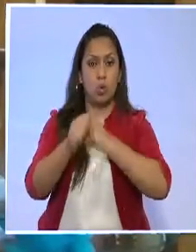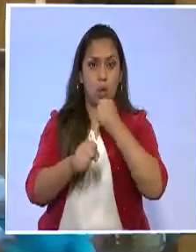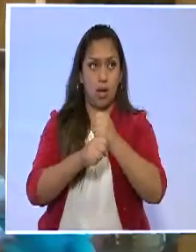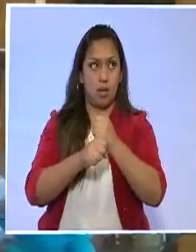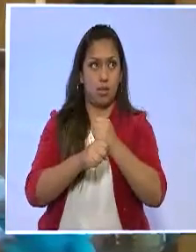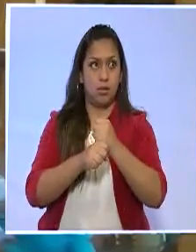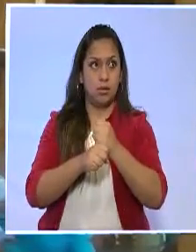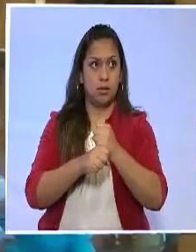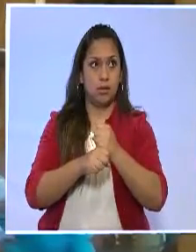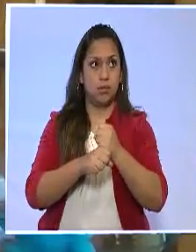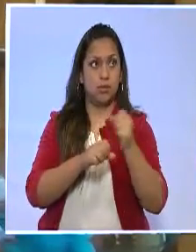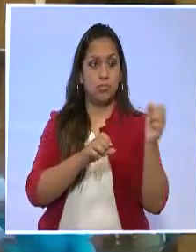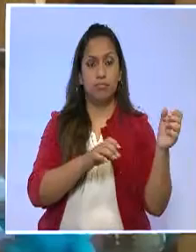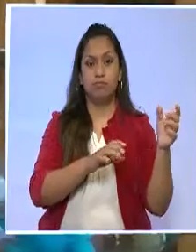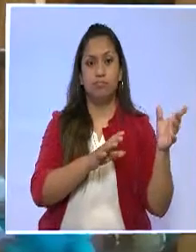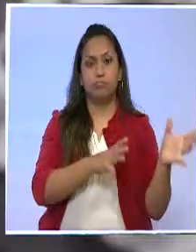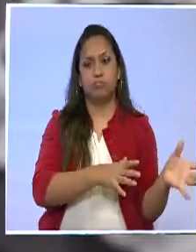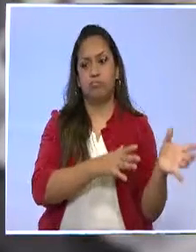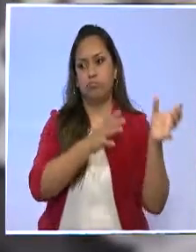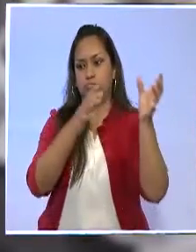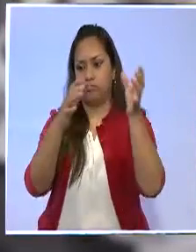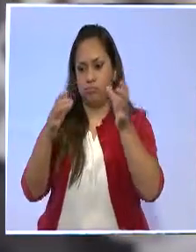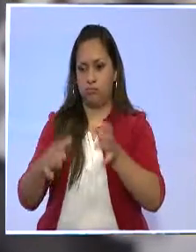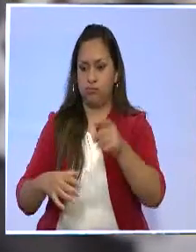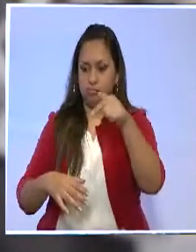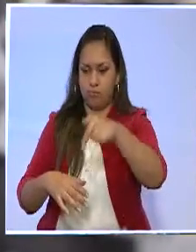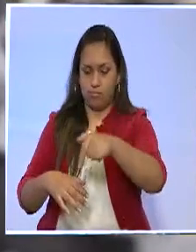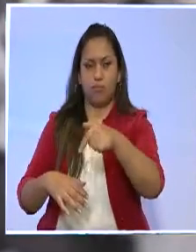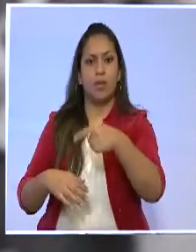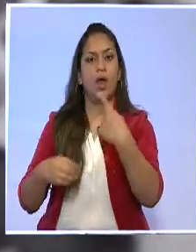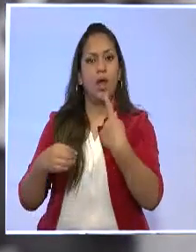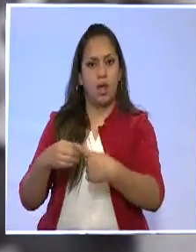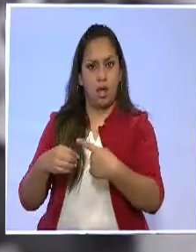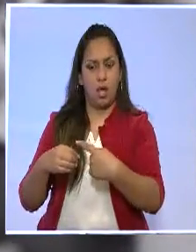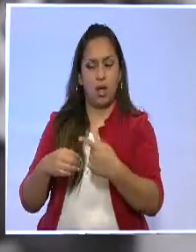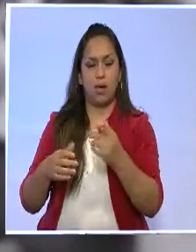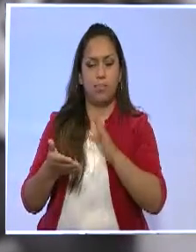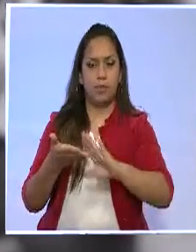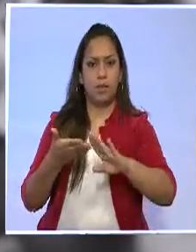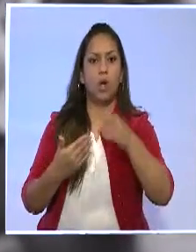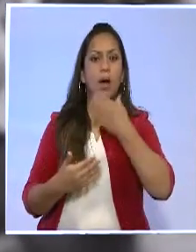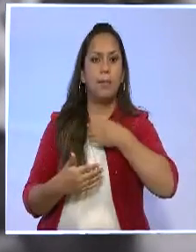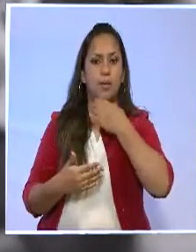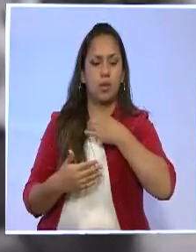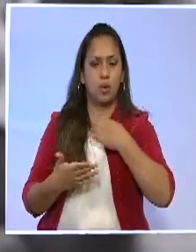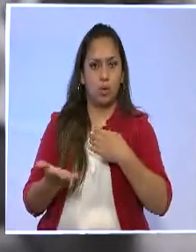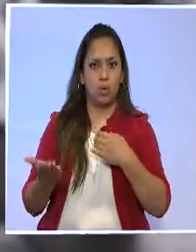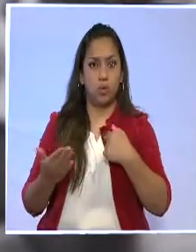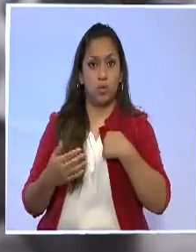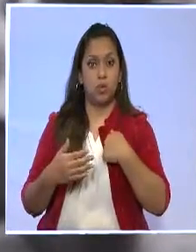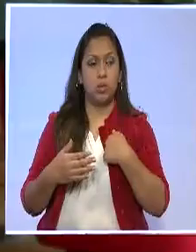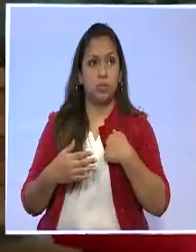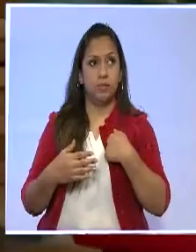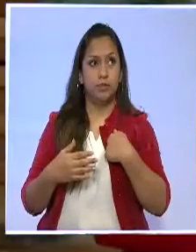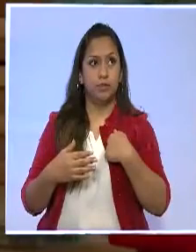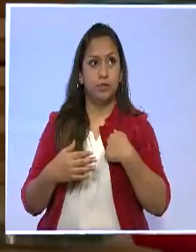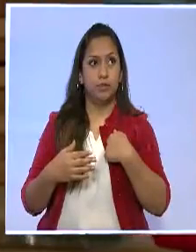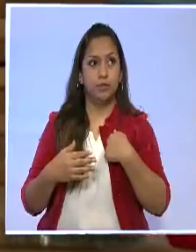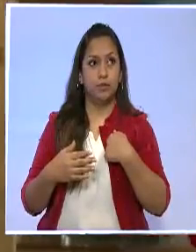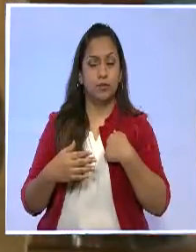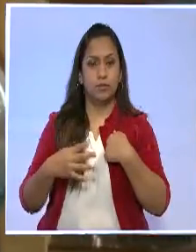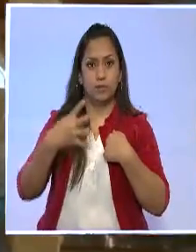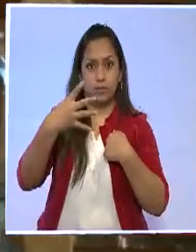vivir todo de ambato mi madre es de ambato yo soy la menor de 44 somos cuatro hijos